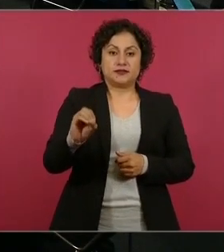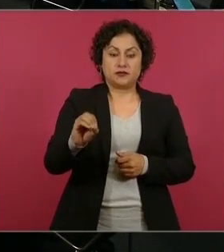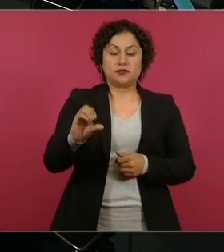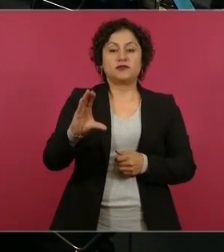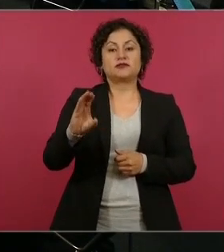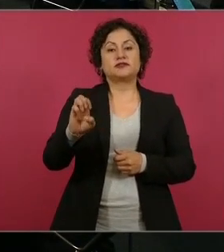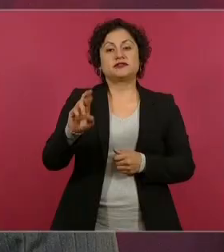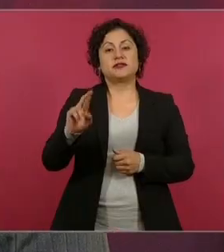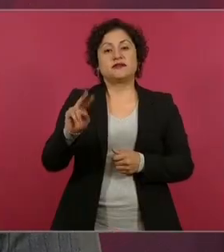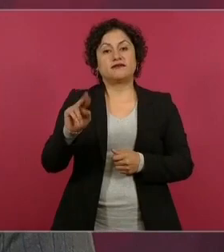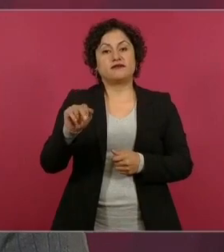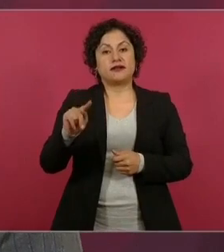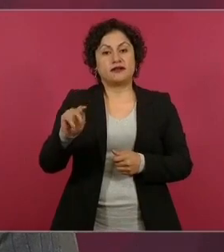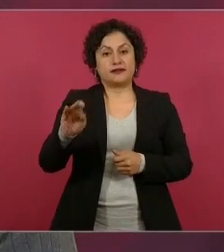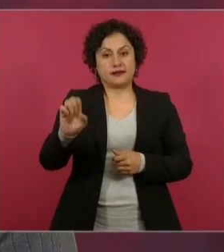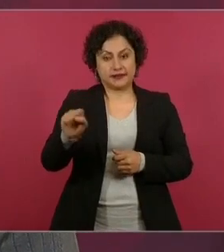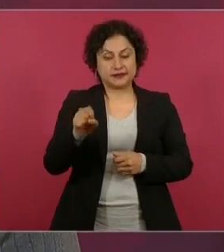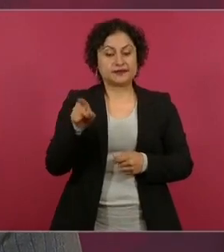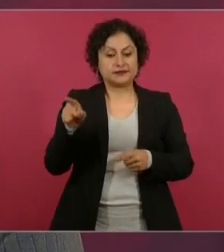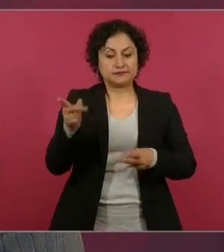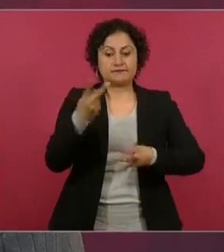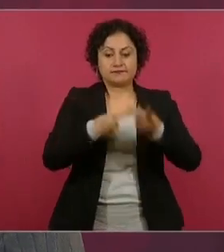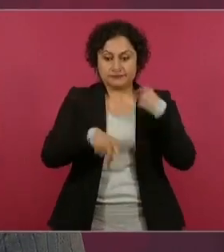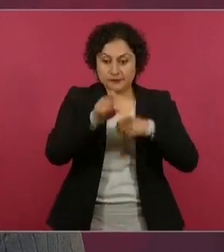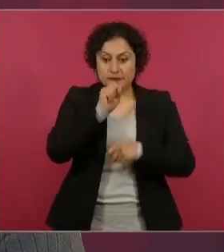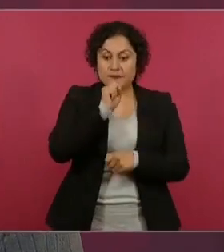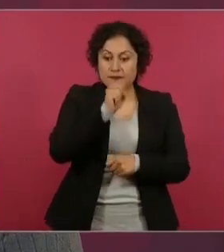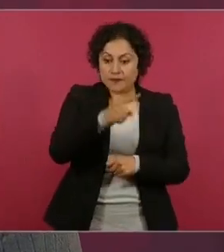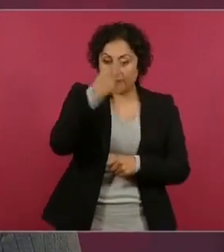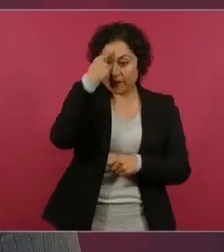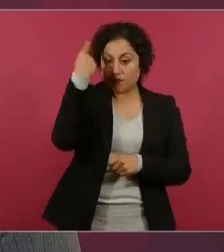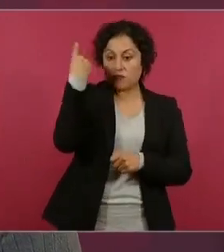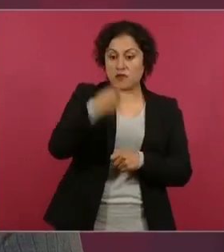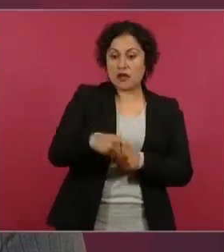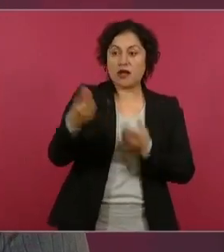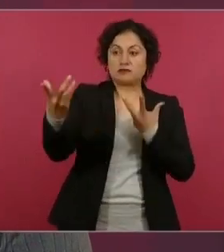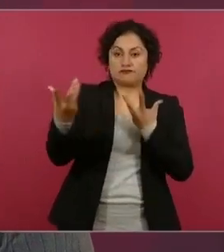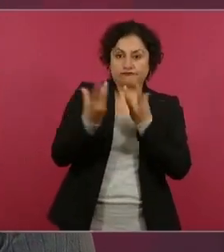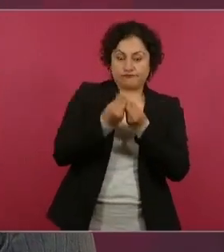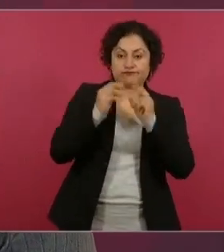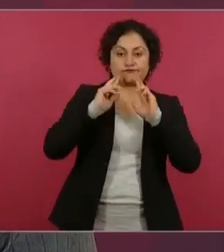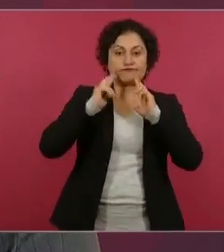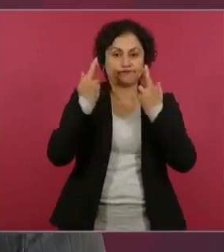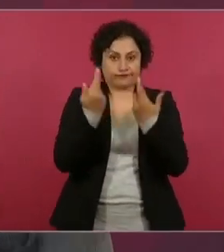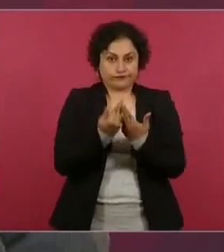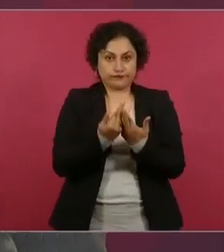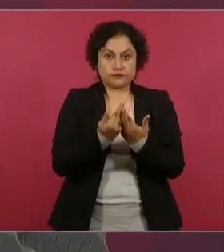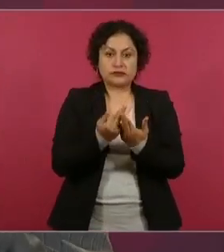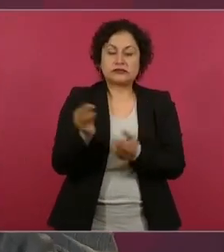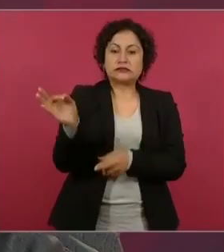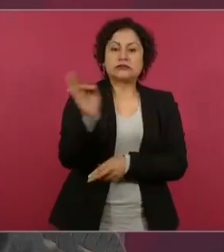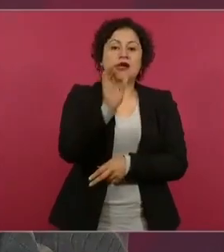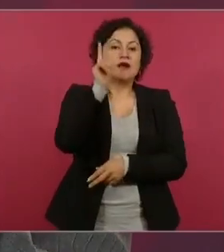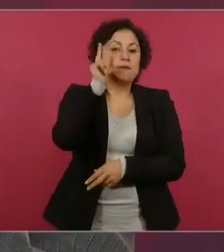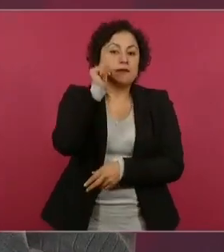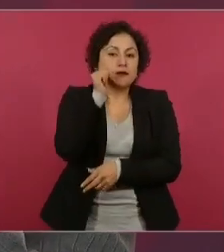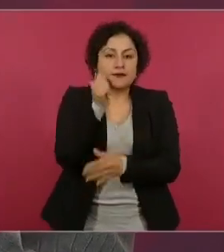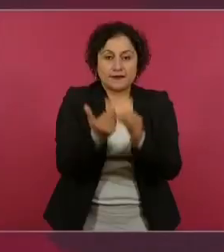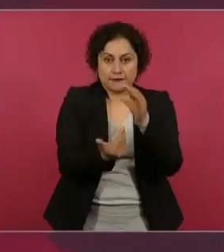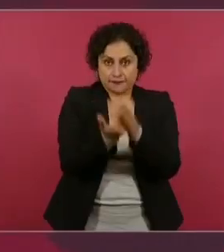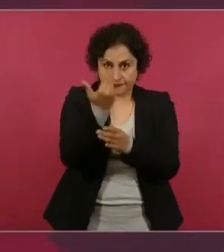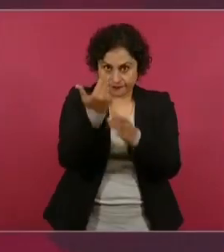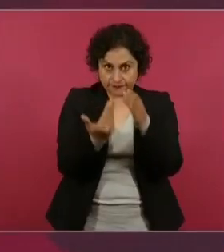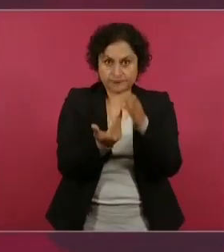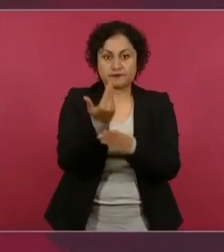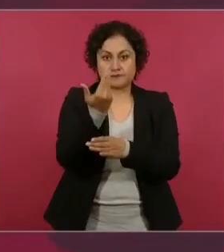Francisco Cervantes, él va a estar también con nosotros. Es probable que sea mañana la reunión, por la mañana,